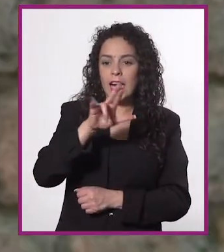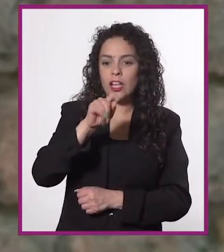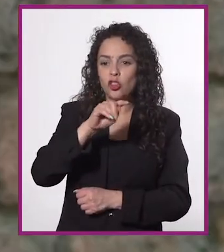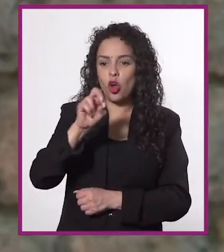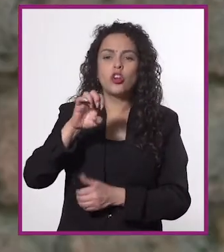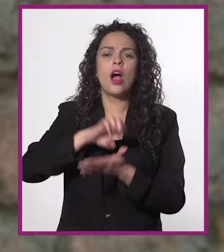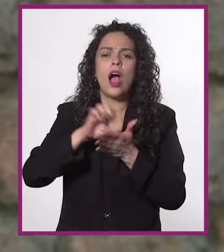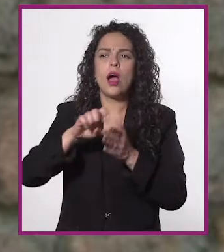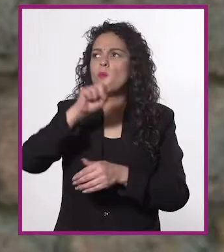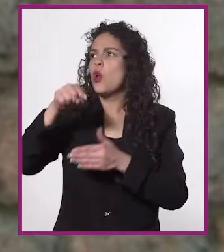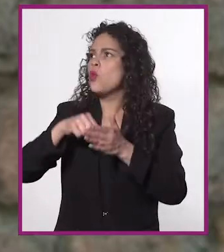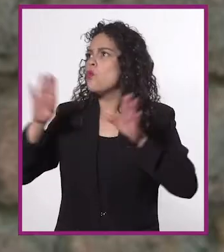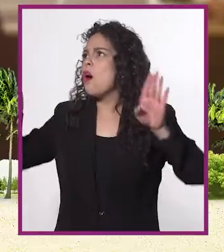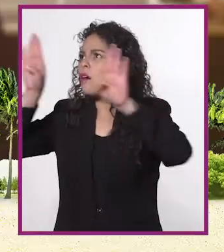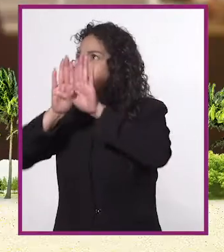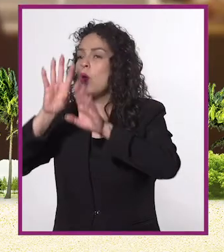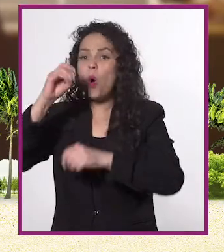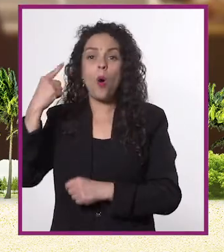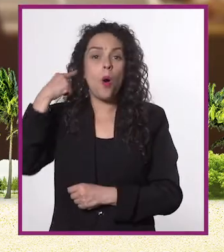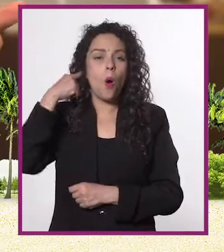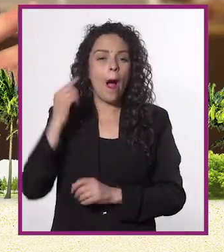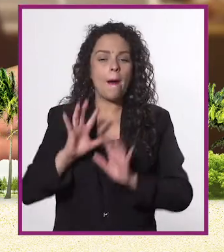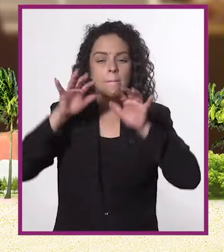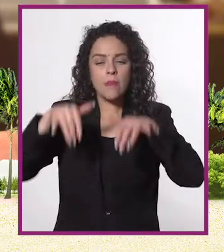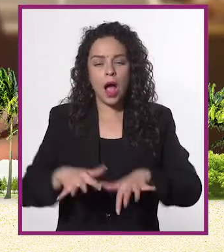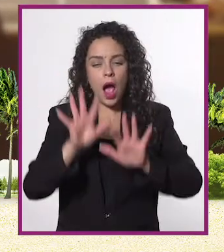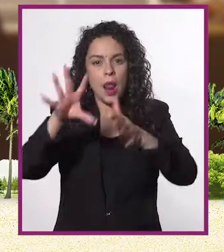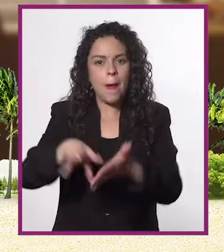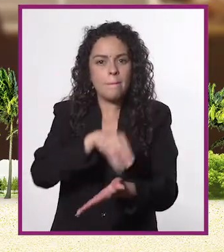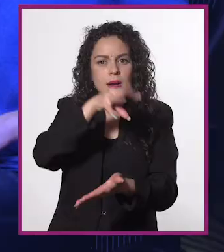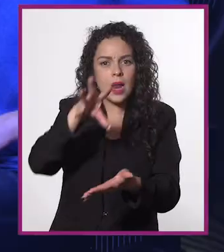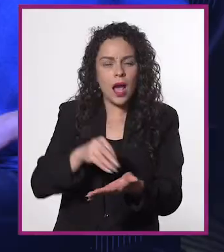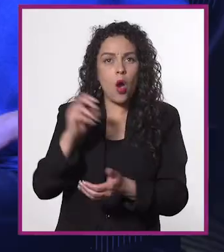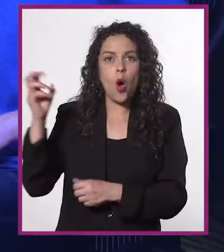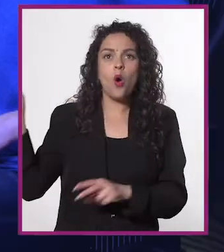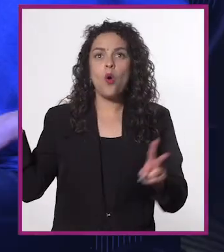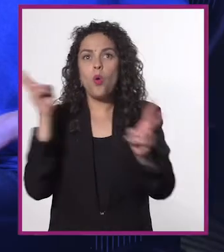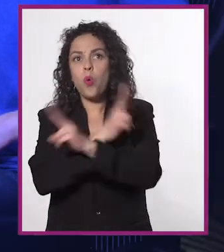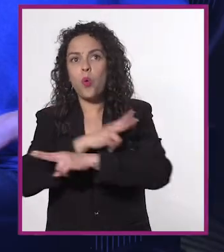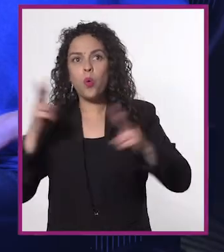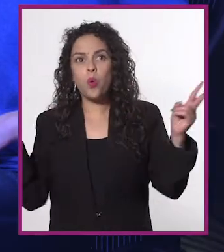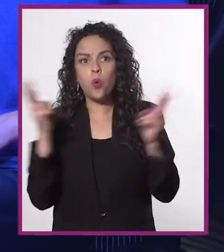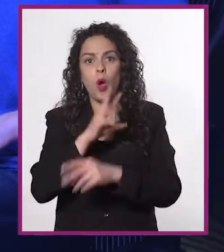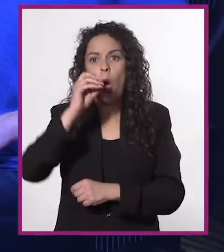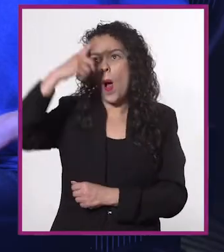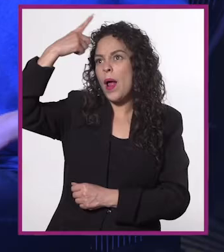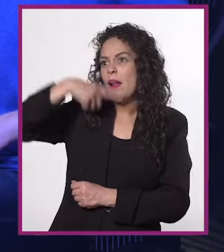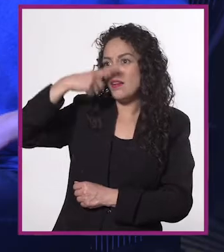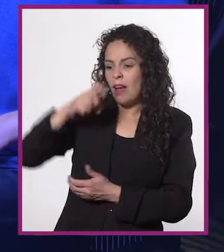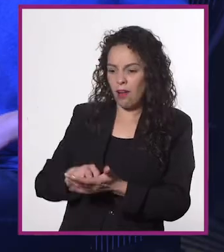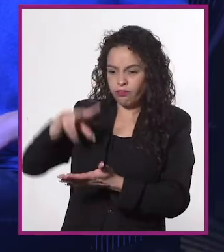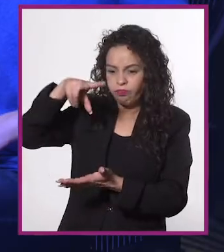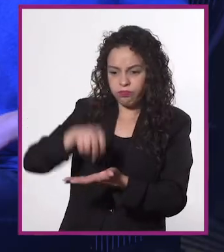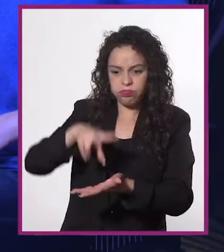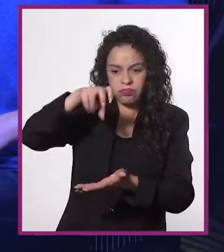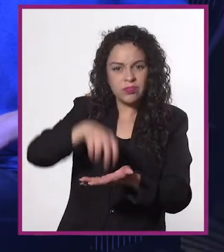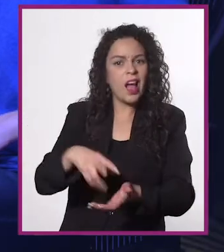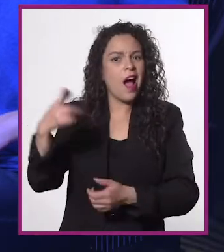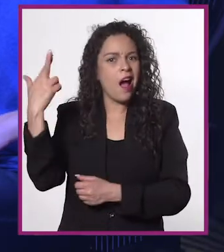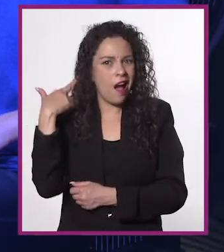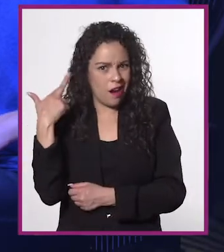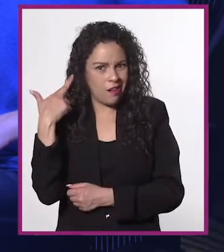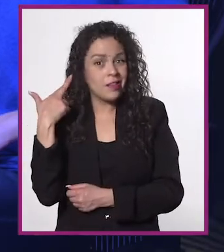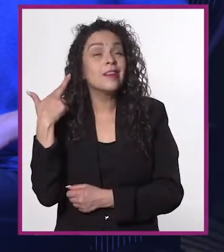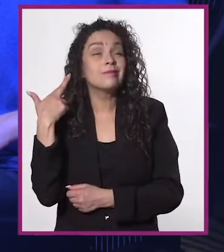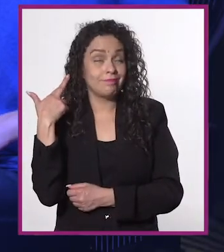la atmósfera de un espacio cerrado, el sonido del mar en la playa, el viento o el chirrido de los grillos en la noche.